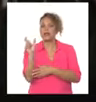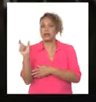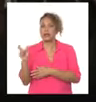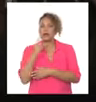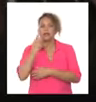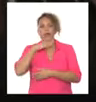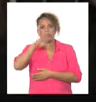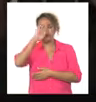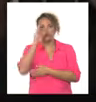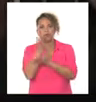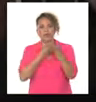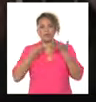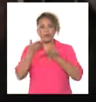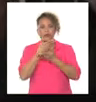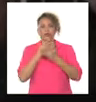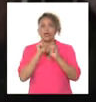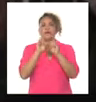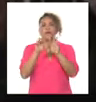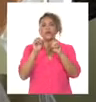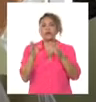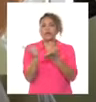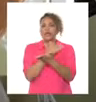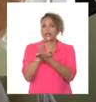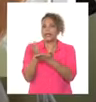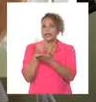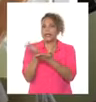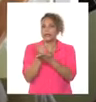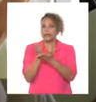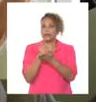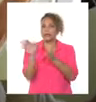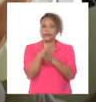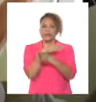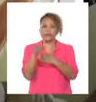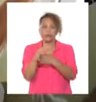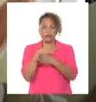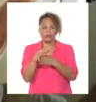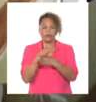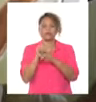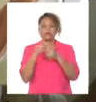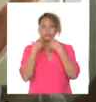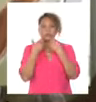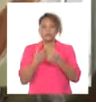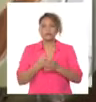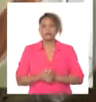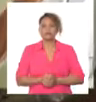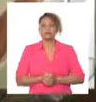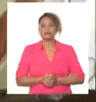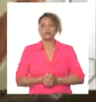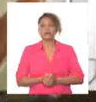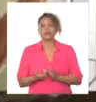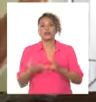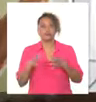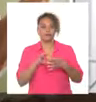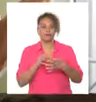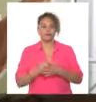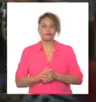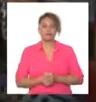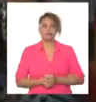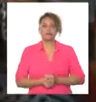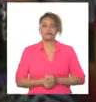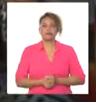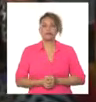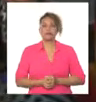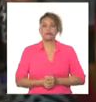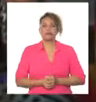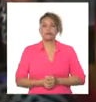Debate. Publicó varios libros, entre los que resaltan Donde vive la música, Palabras y la cuerda al aire.